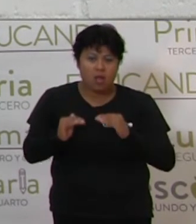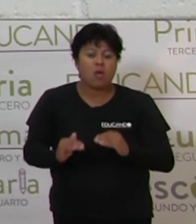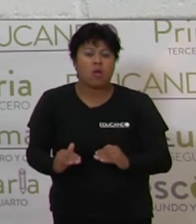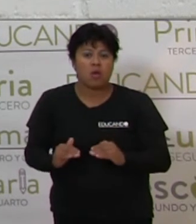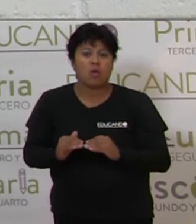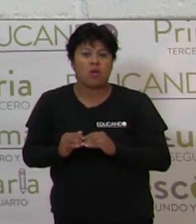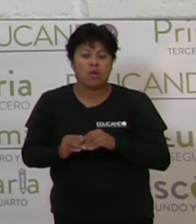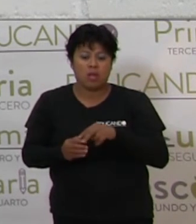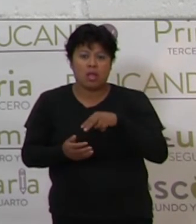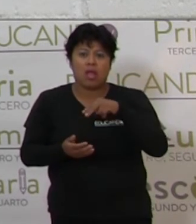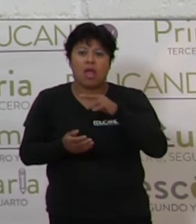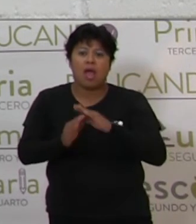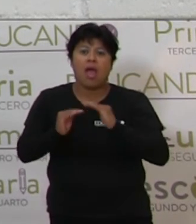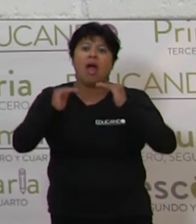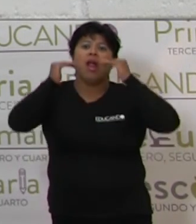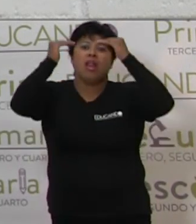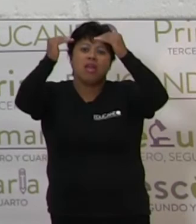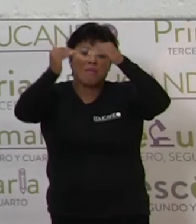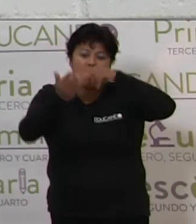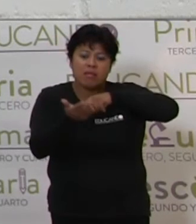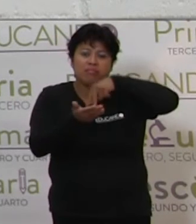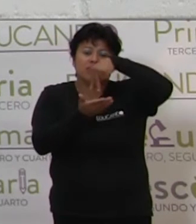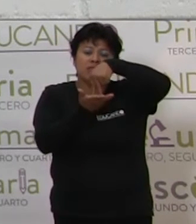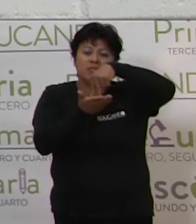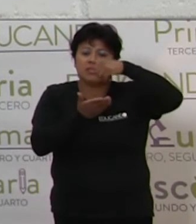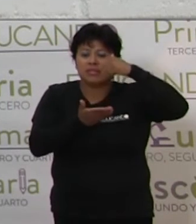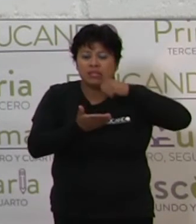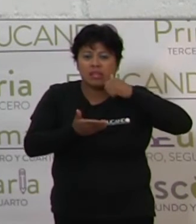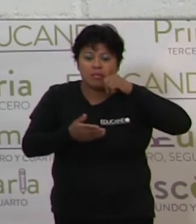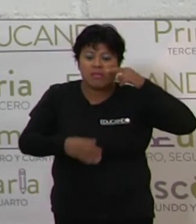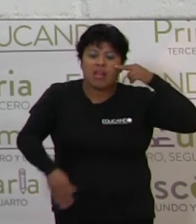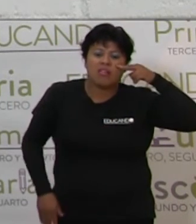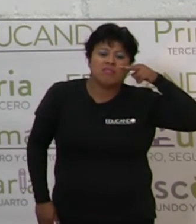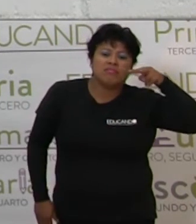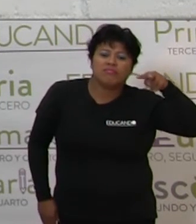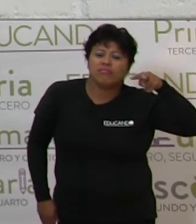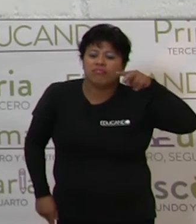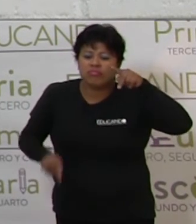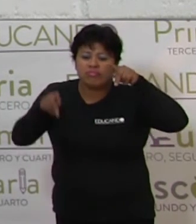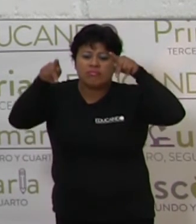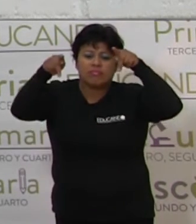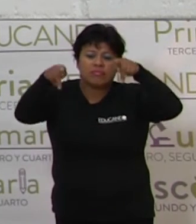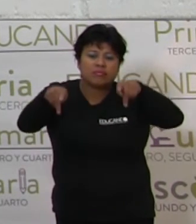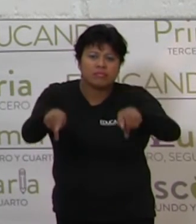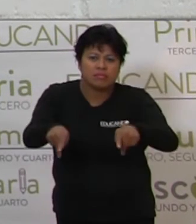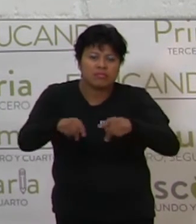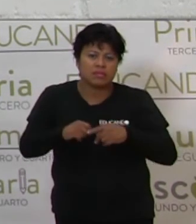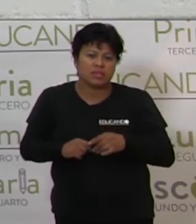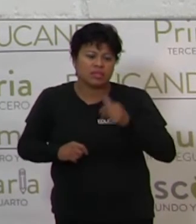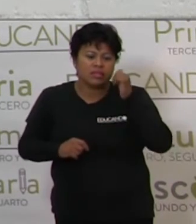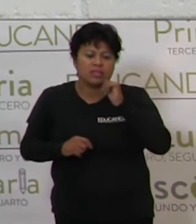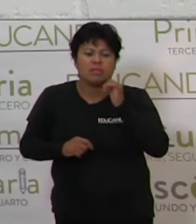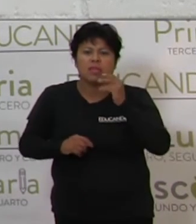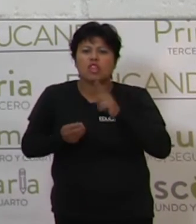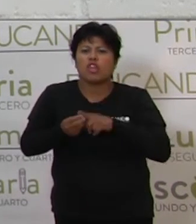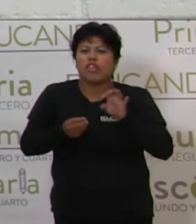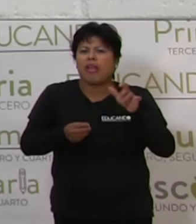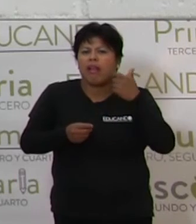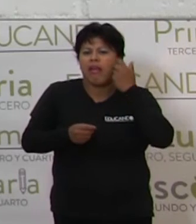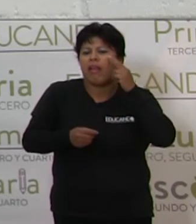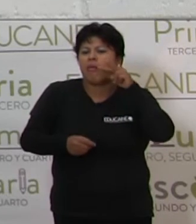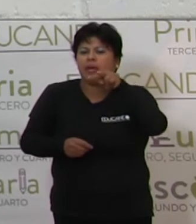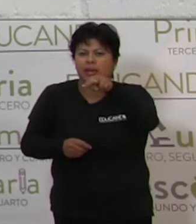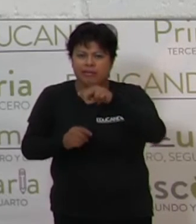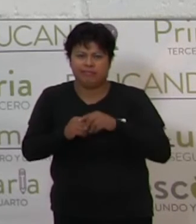abajo, ya en el piso arriba, según desde el cual los dos pudiese verlo mejor.